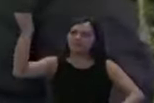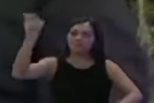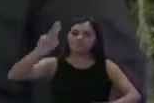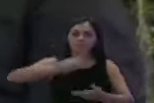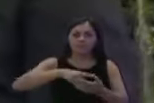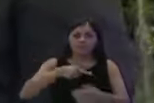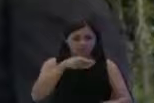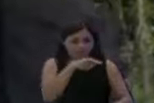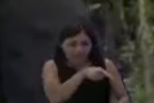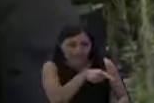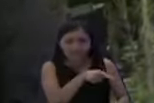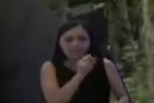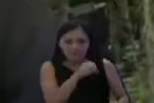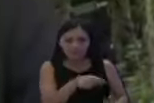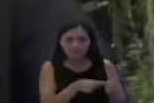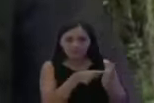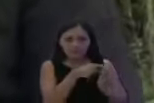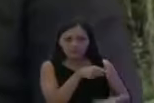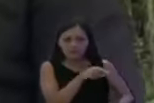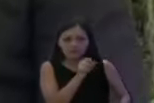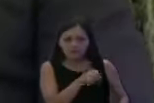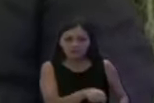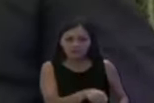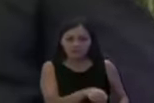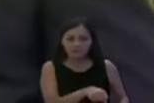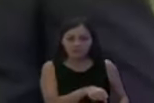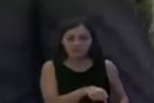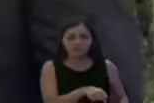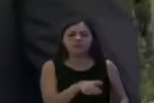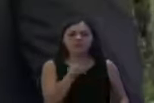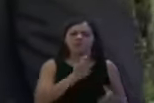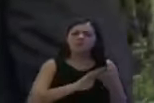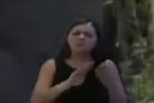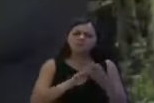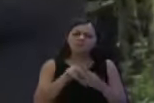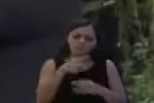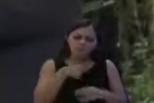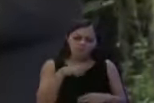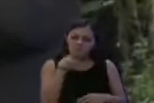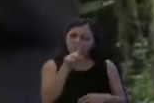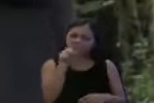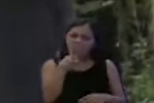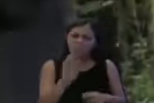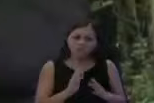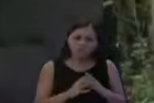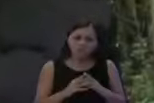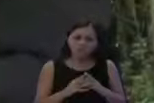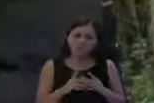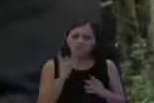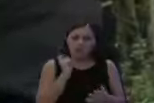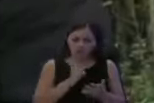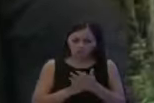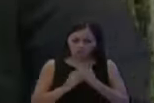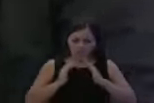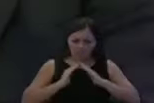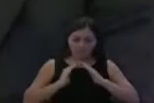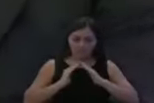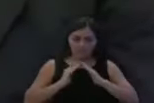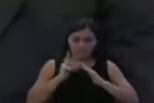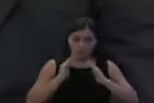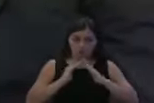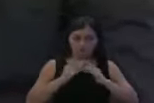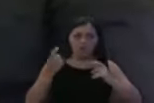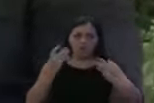este impuesto de hecho compas queridos Quién compra una casita de ustedes para después venderla uno compra para vivir en